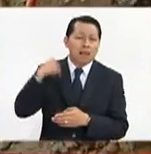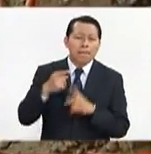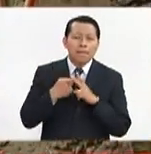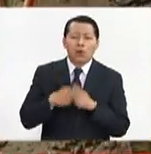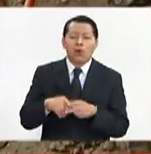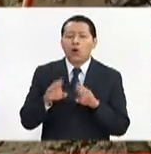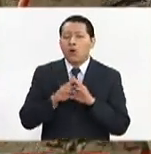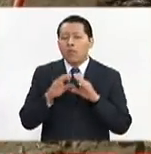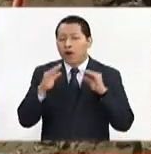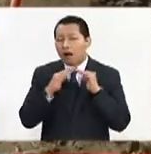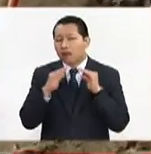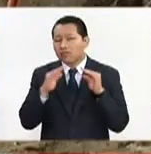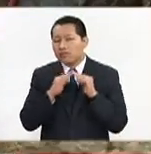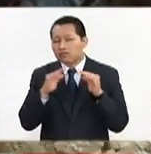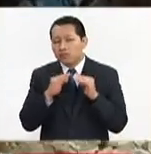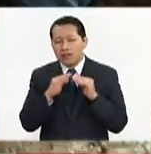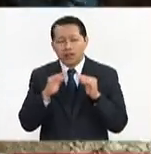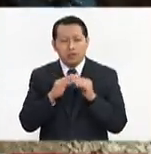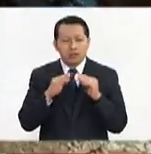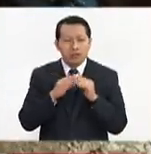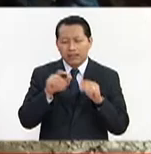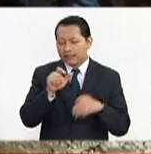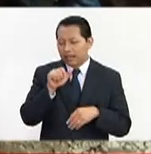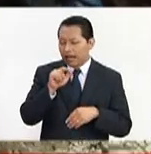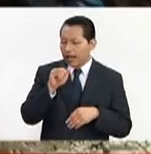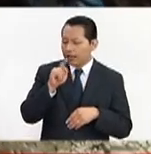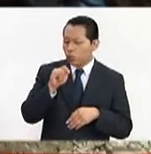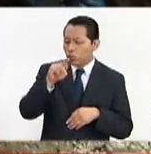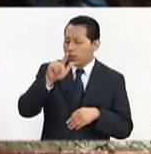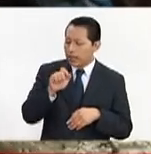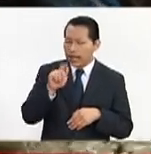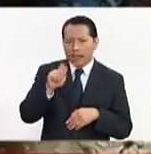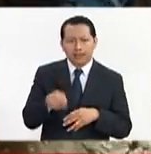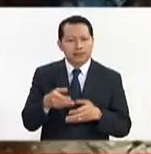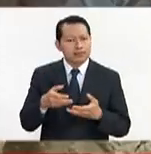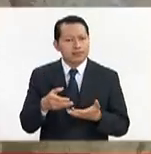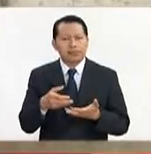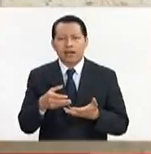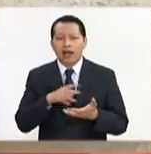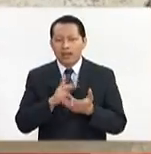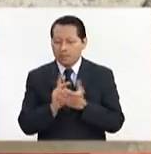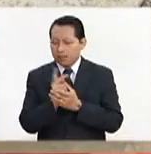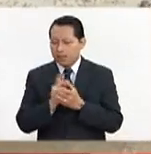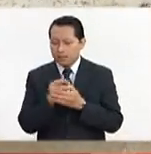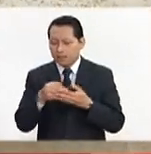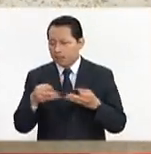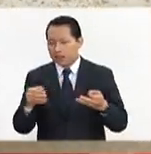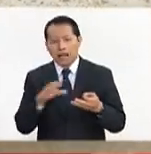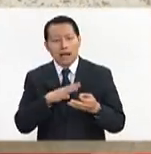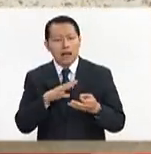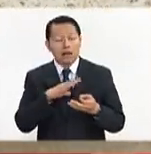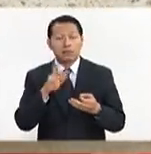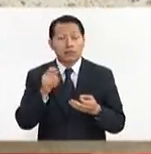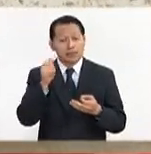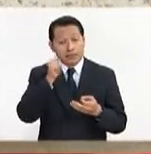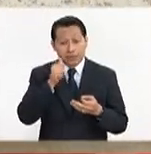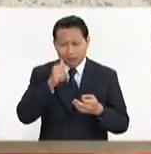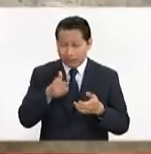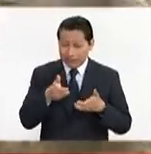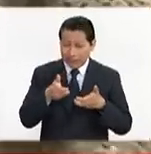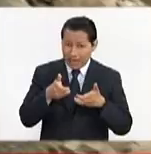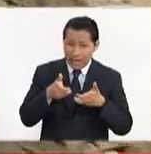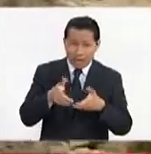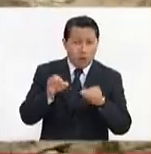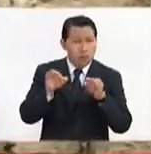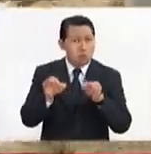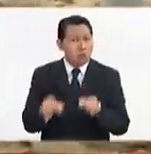las casitas de Xacaltule, de Pasto. Este era el camino real que se iba para el estado de